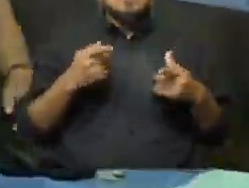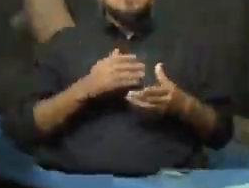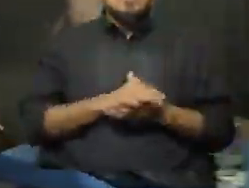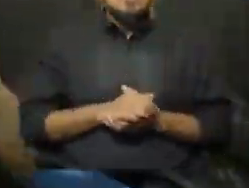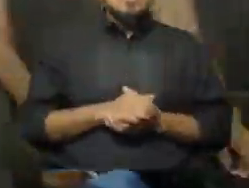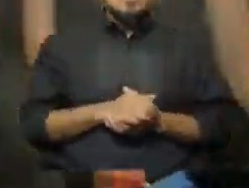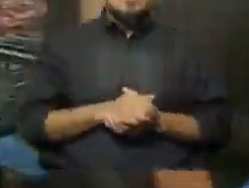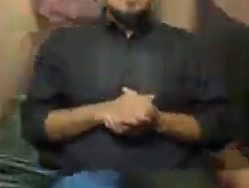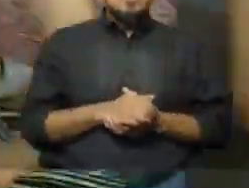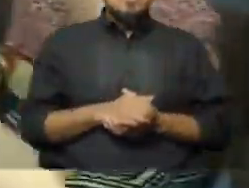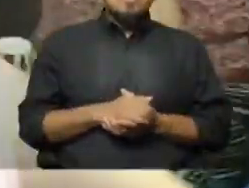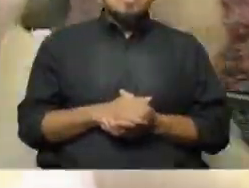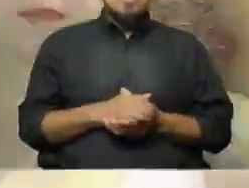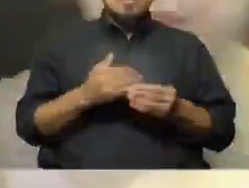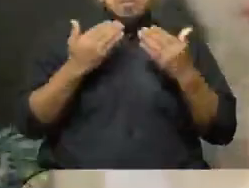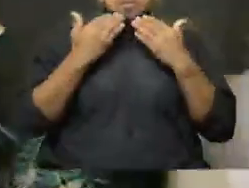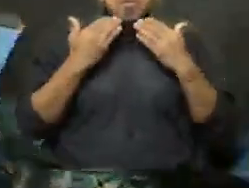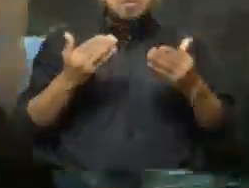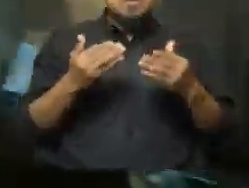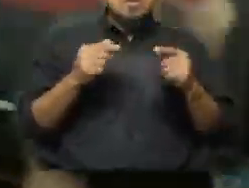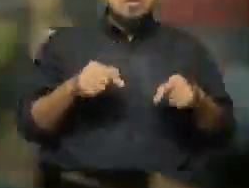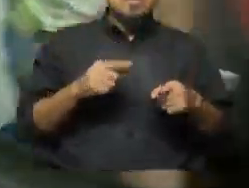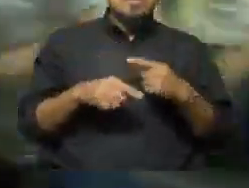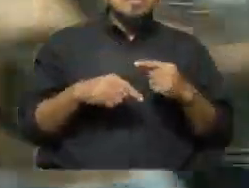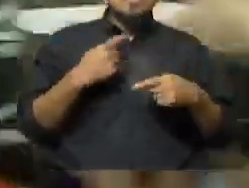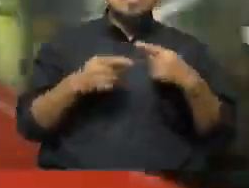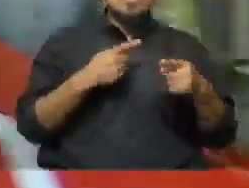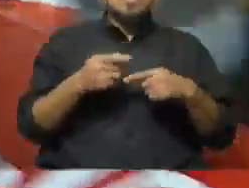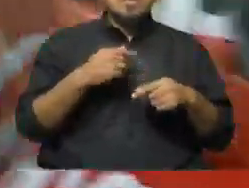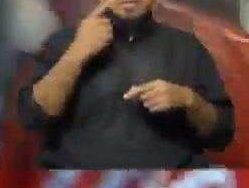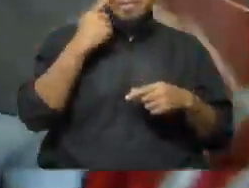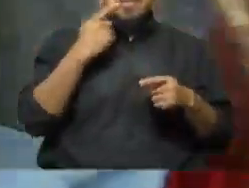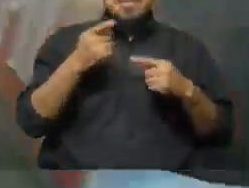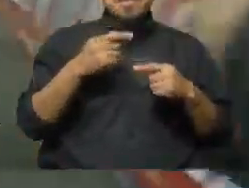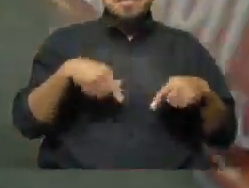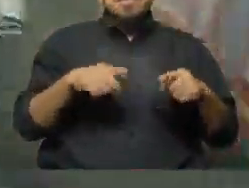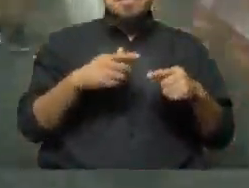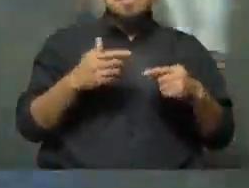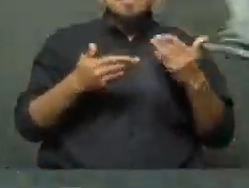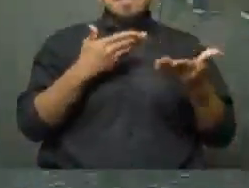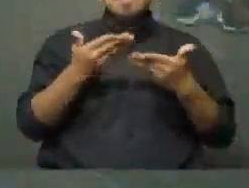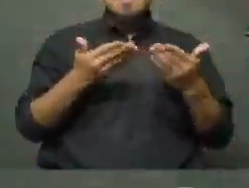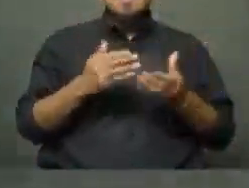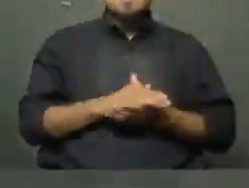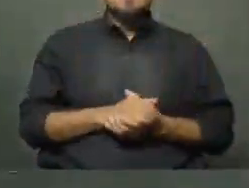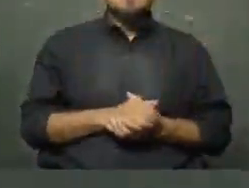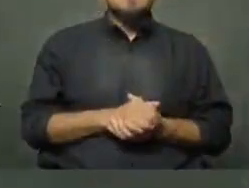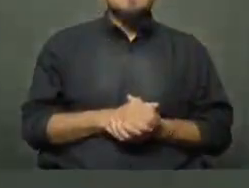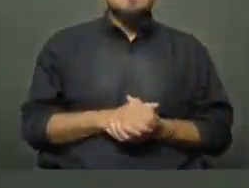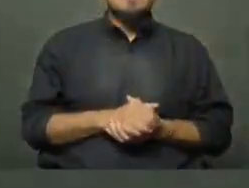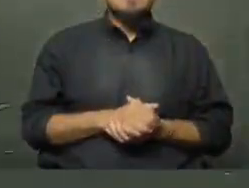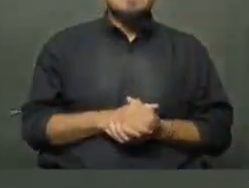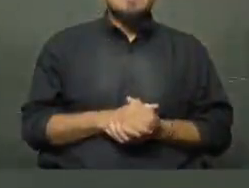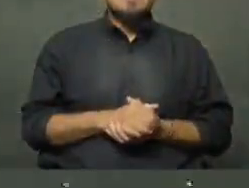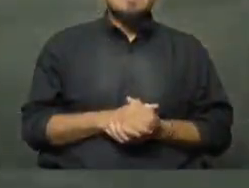Muy bien. Bueno, Fabián, muchas gracias por estos minutitos, a seguir disfrutando de este Carnaval 2023. Gracias, y que disfruten